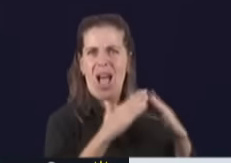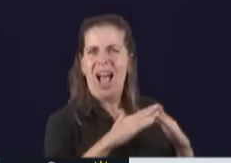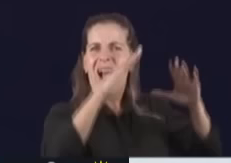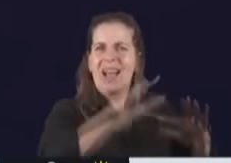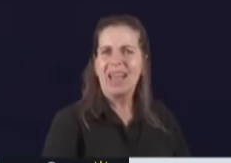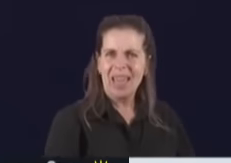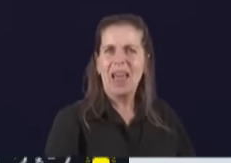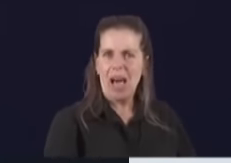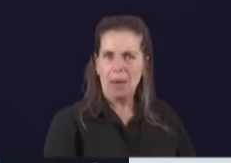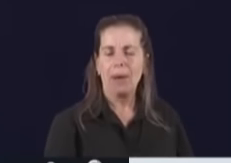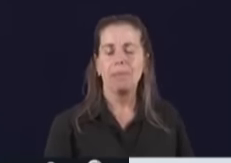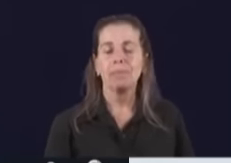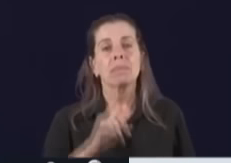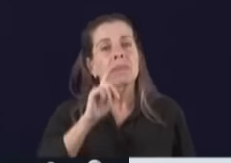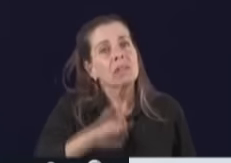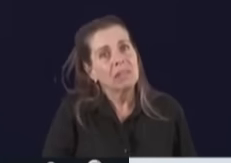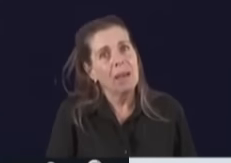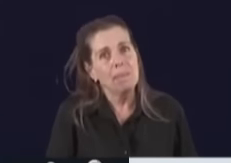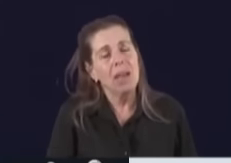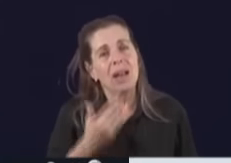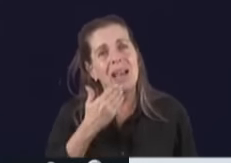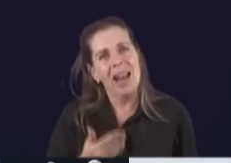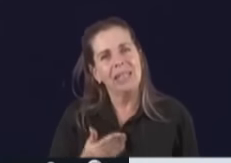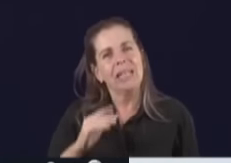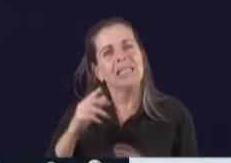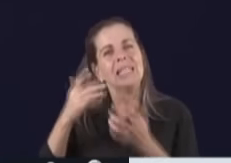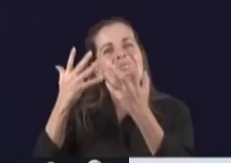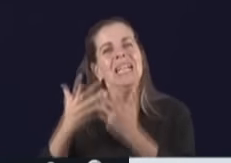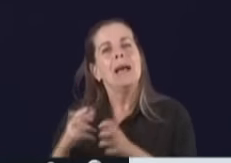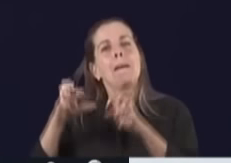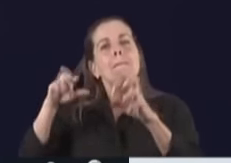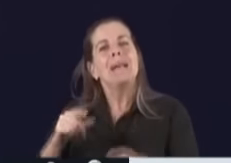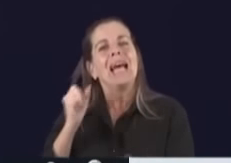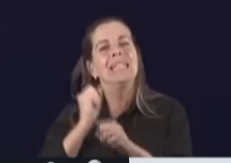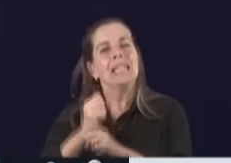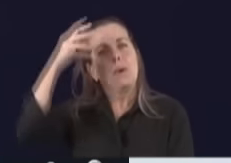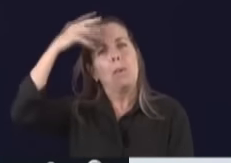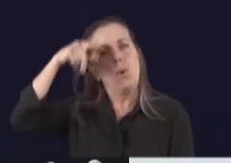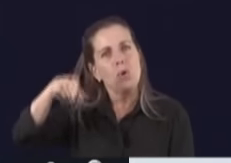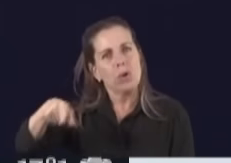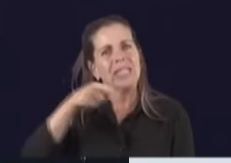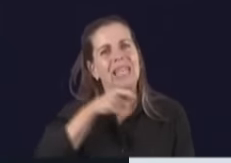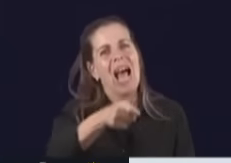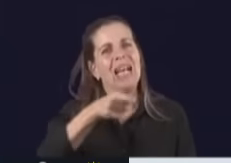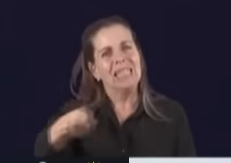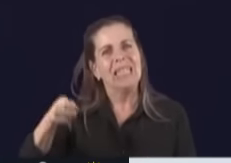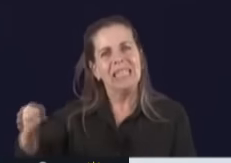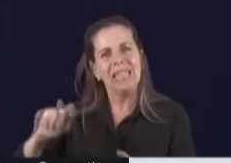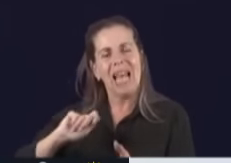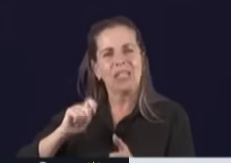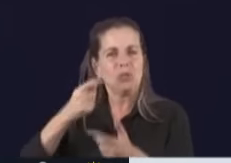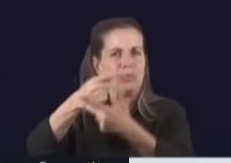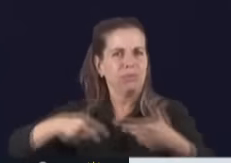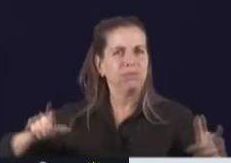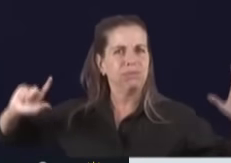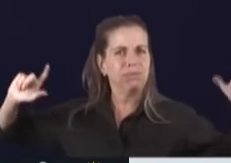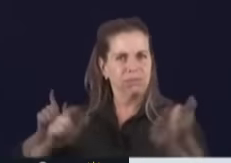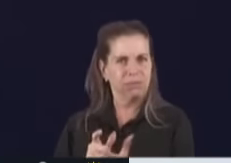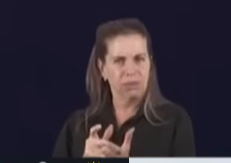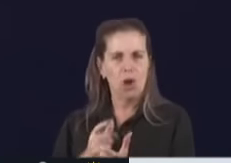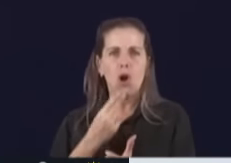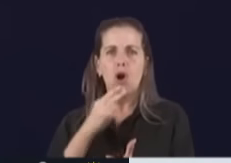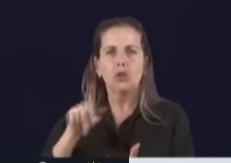hogares. Gracias a la doctrina Bullrich, los homicidios bajaron un 11,5% en 2024 y se alcanzó